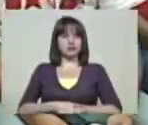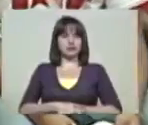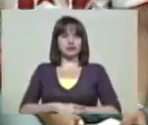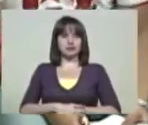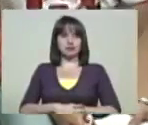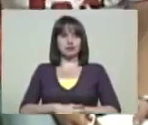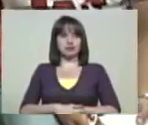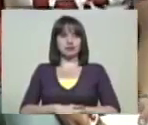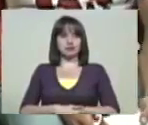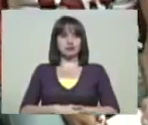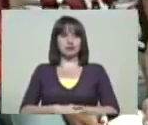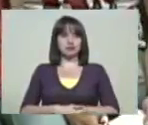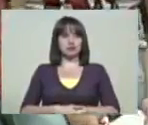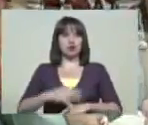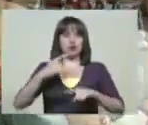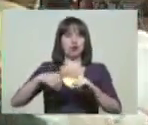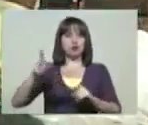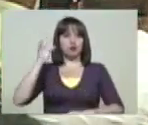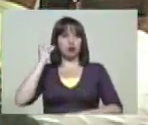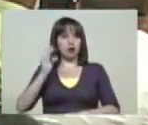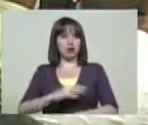compañeros y elipse